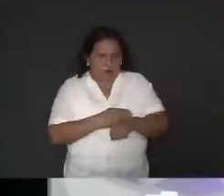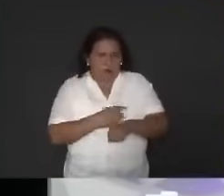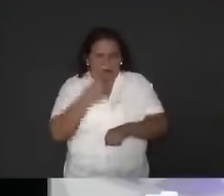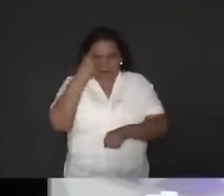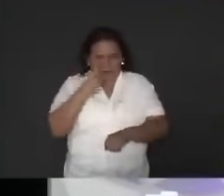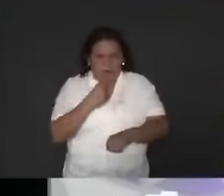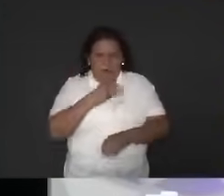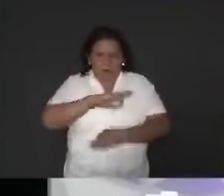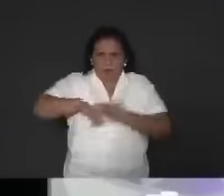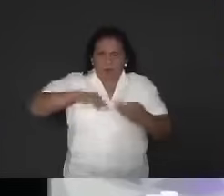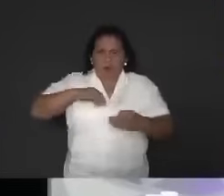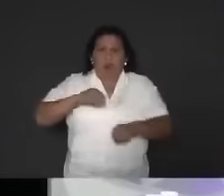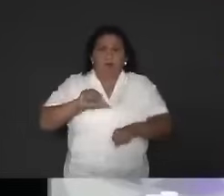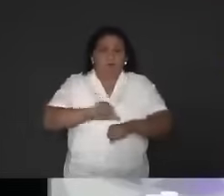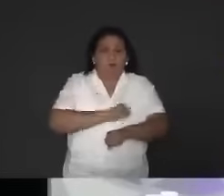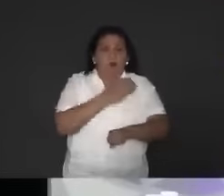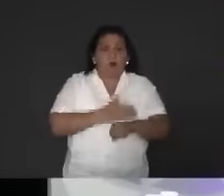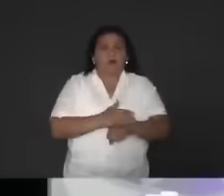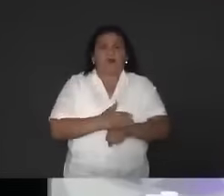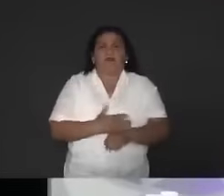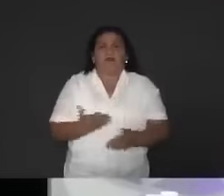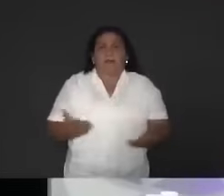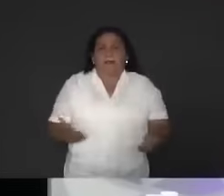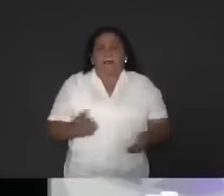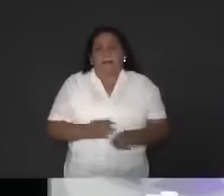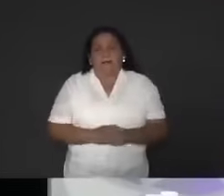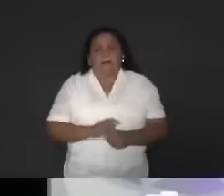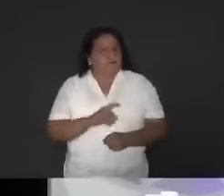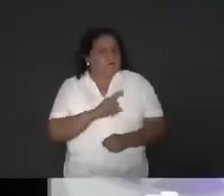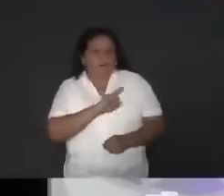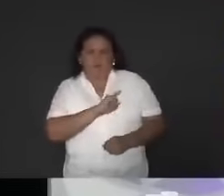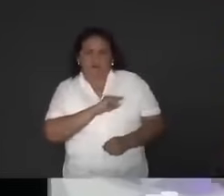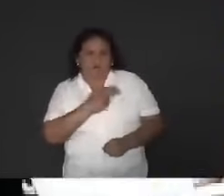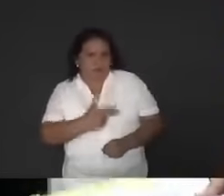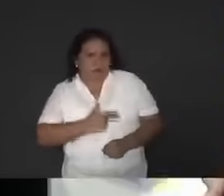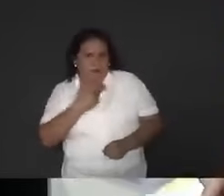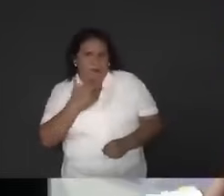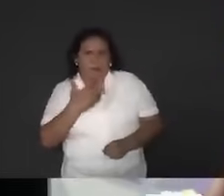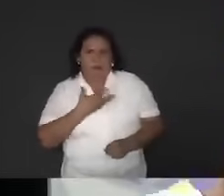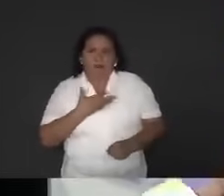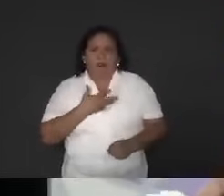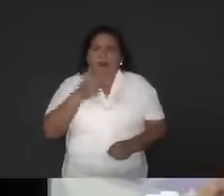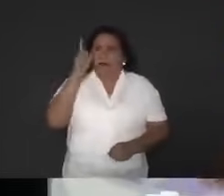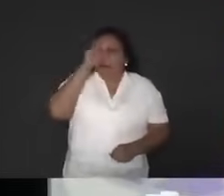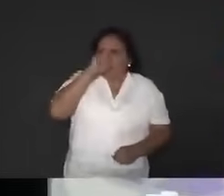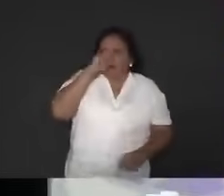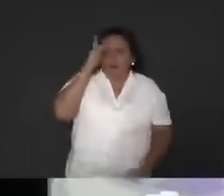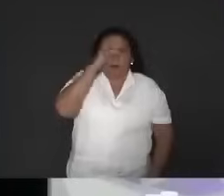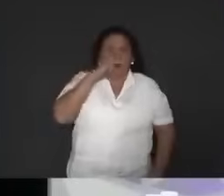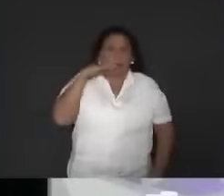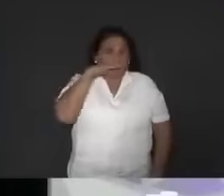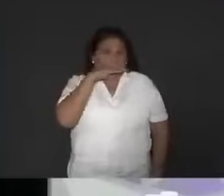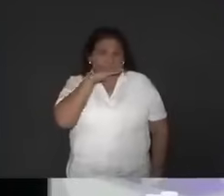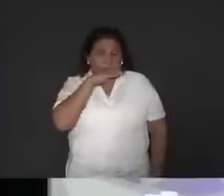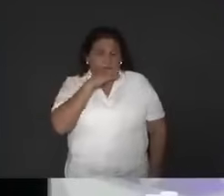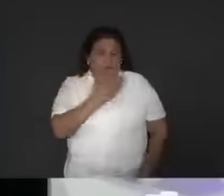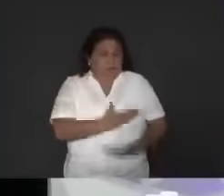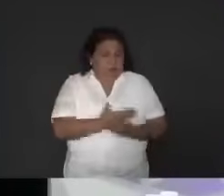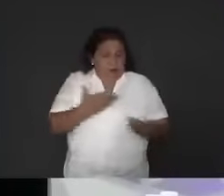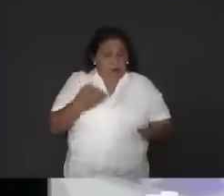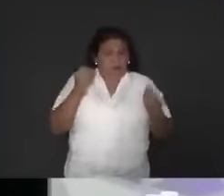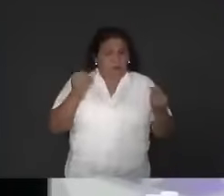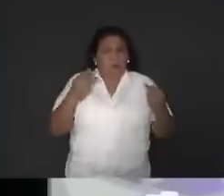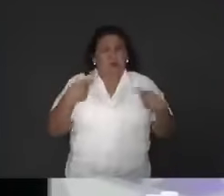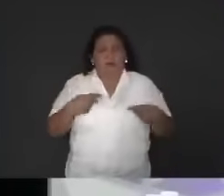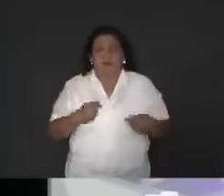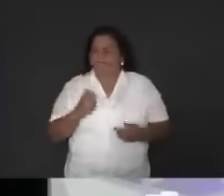administración pública. Cuando hablamos de salud mental, no solo hablamos de tener orientación psicológica gratuita, porque hoy muchas